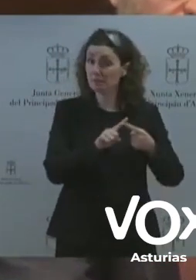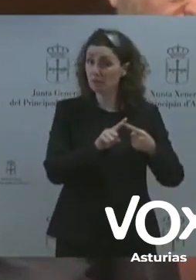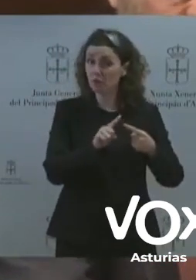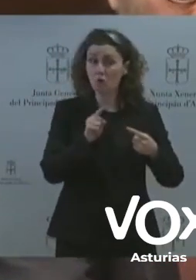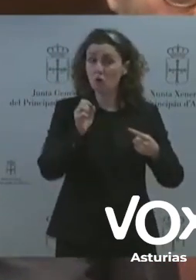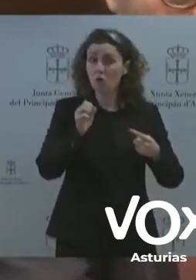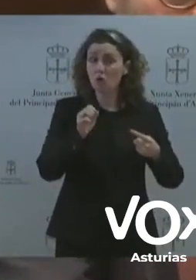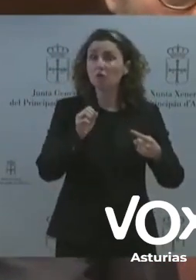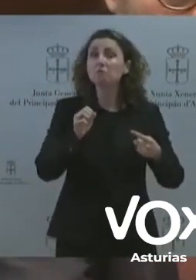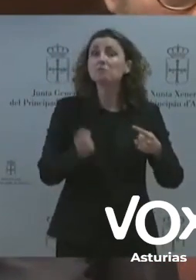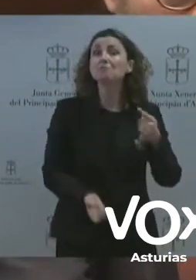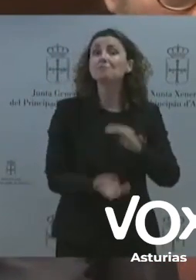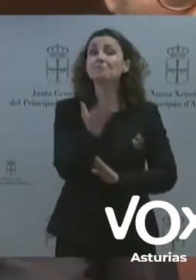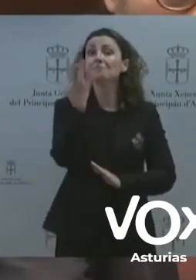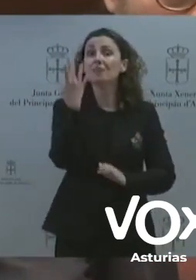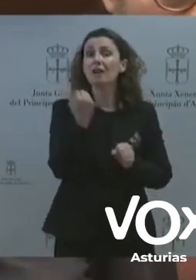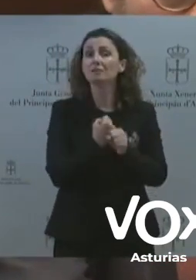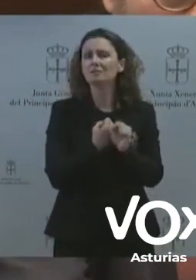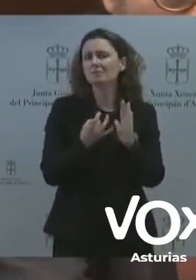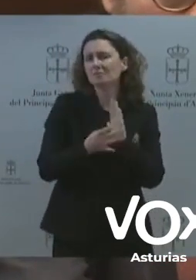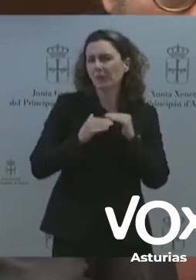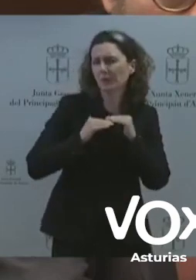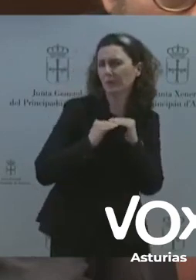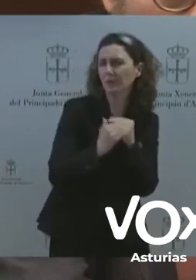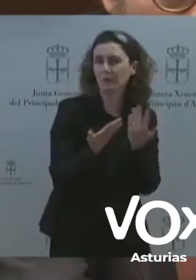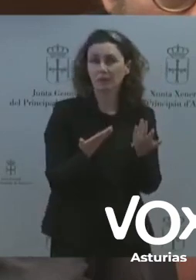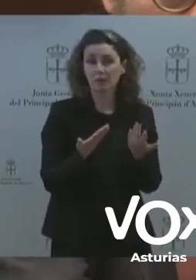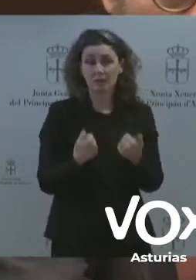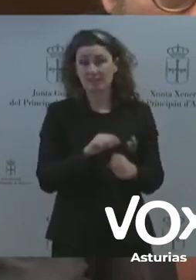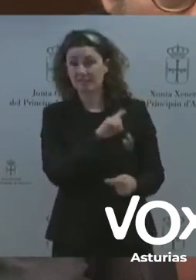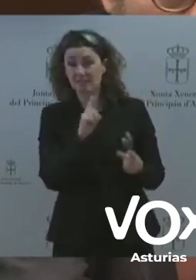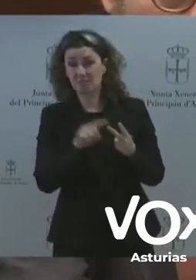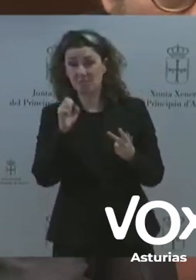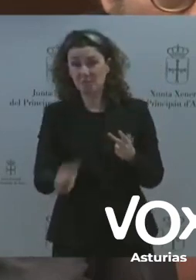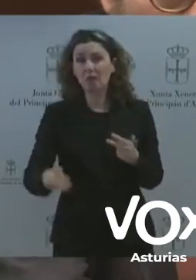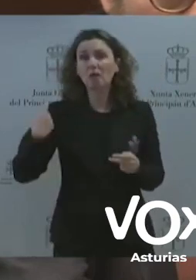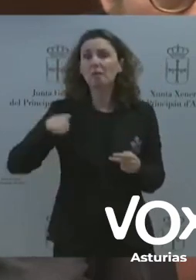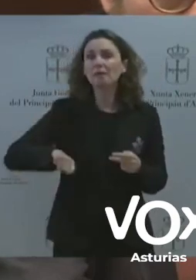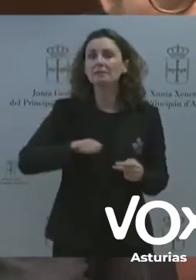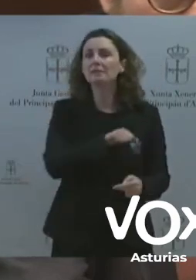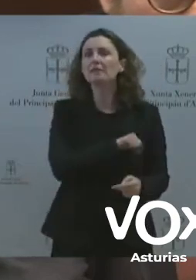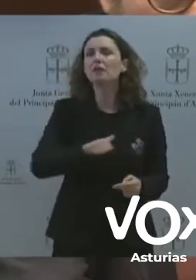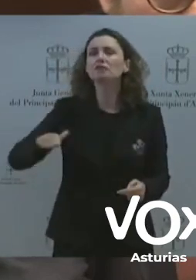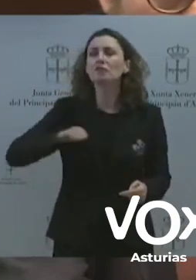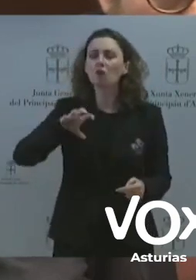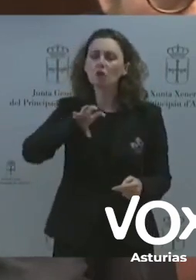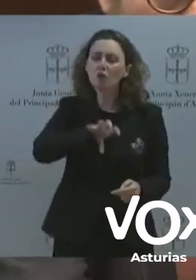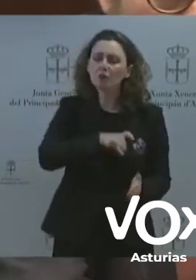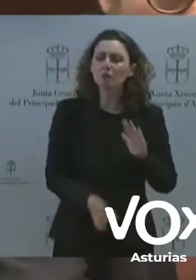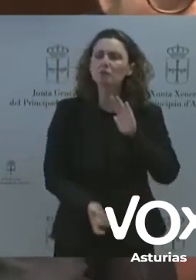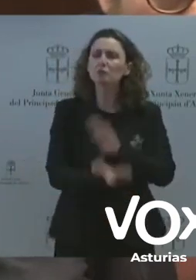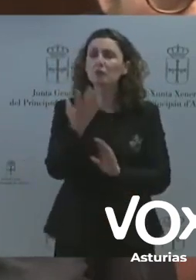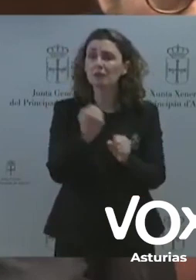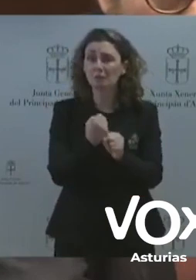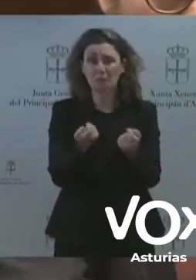y estable. Es usted el segundo peor presidente autonómico en lo que a creación de empleo se refiere. Asturias, la tercera